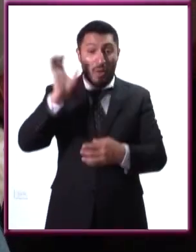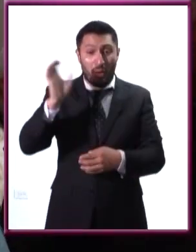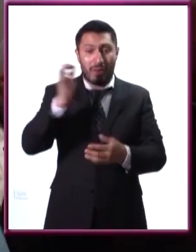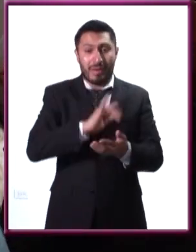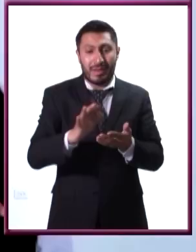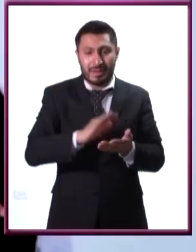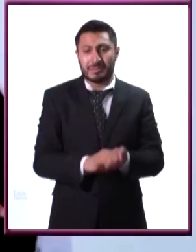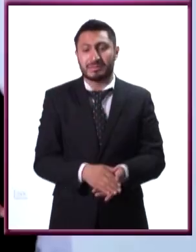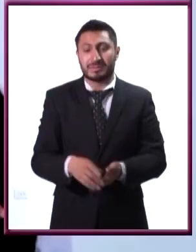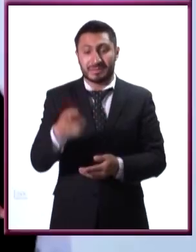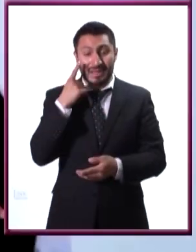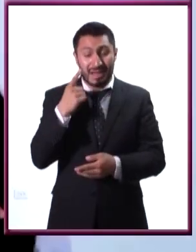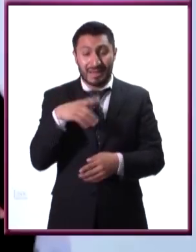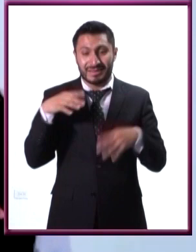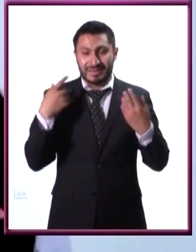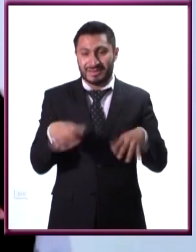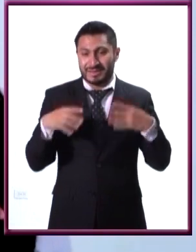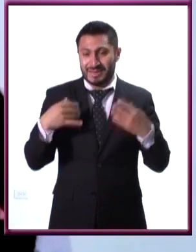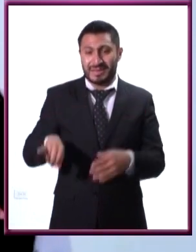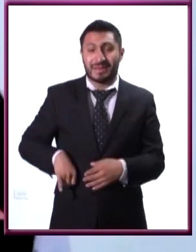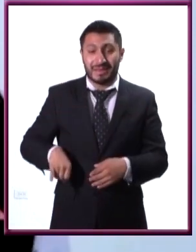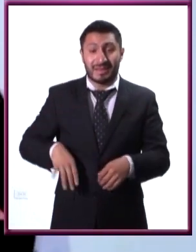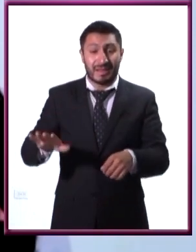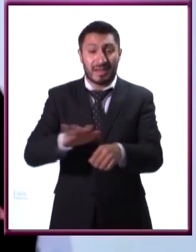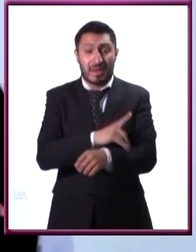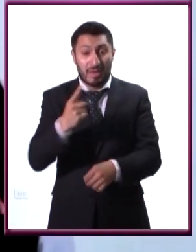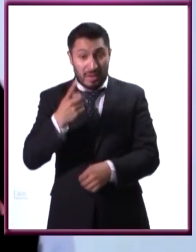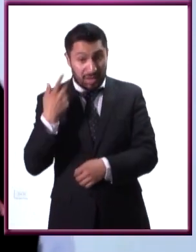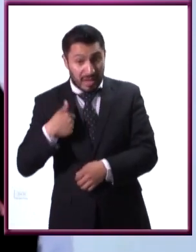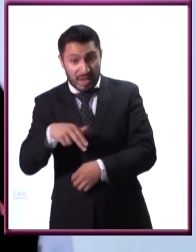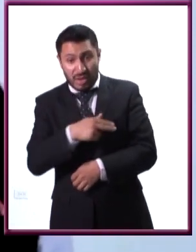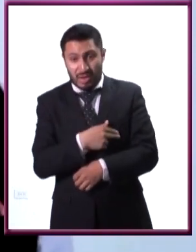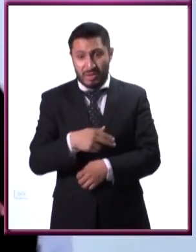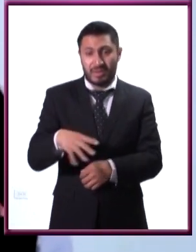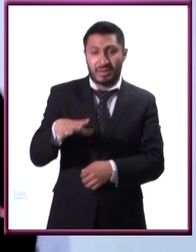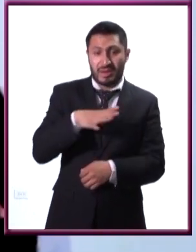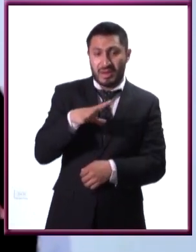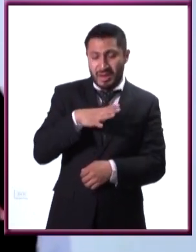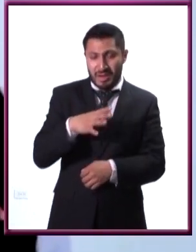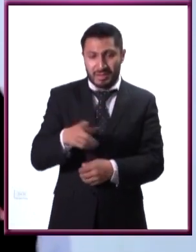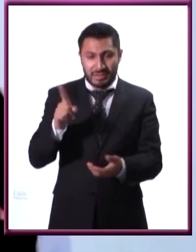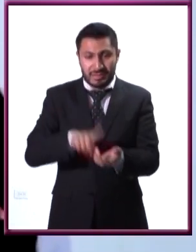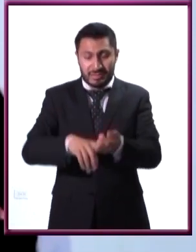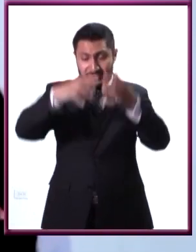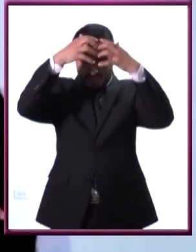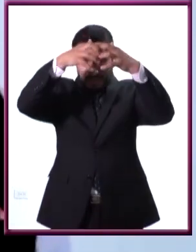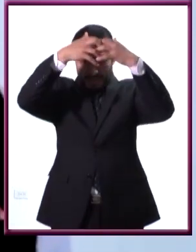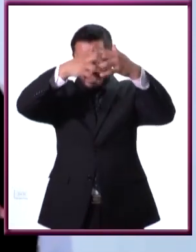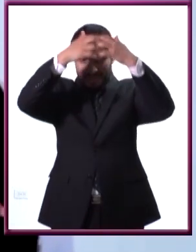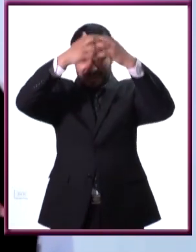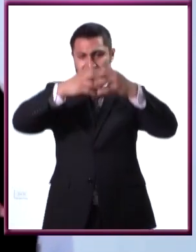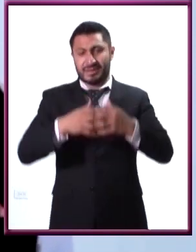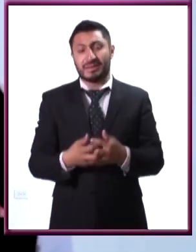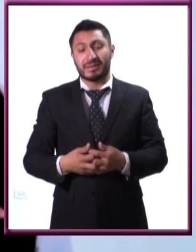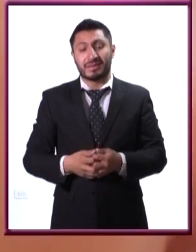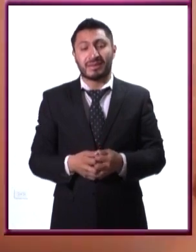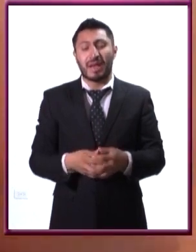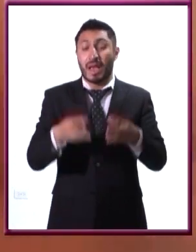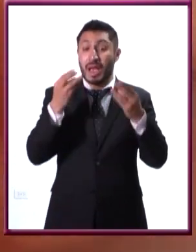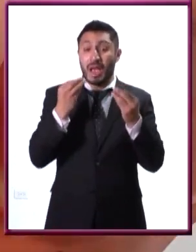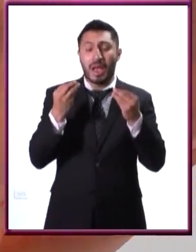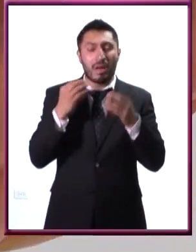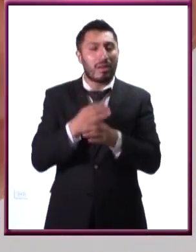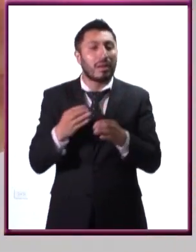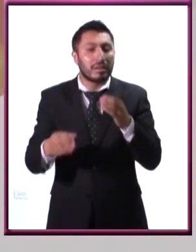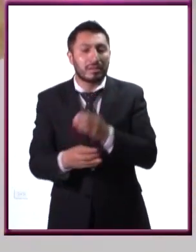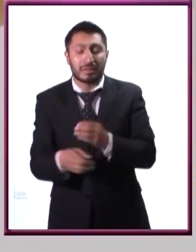cuando leemos? Fíjate que es un fenómeno muy interesante, o sea, porque nosotros tenemos en nuestro cerebrito,